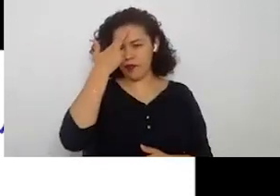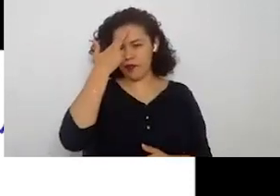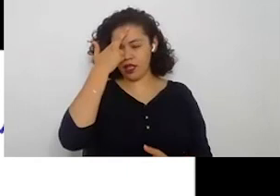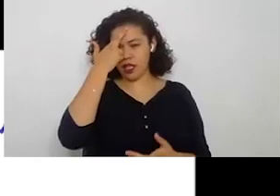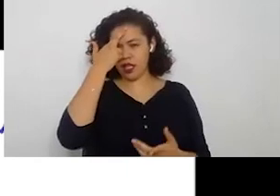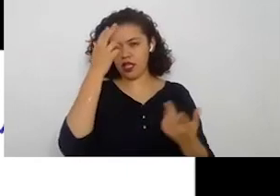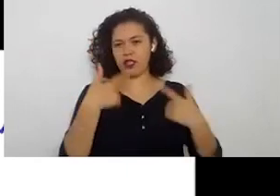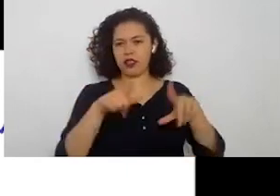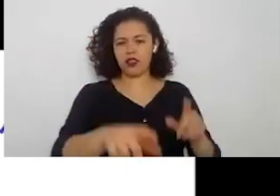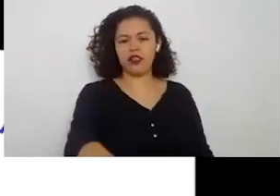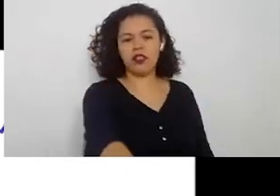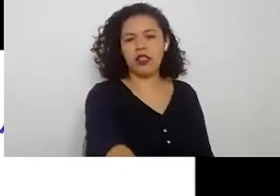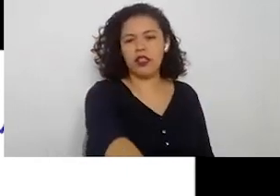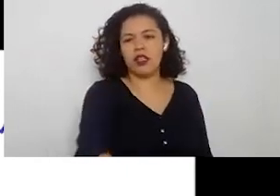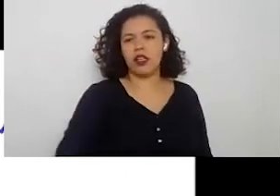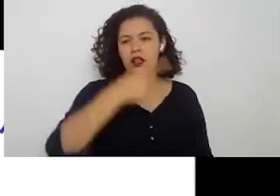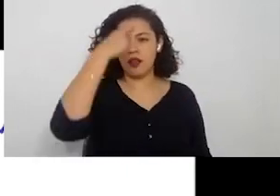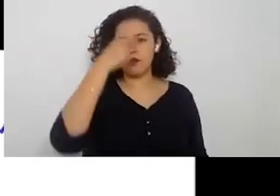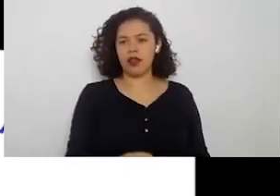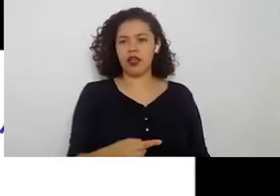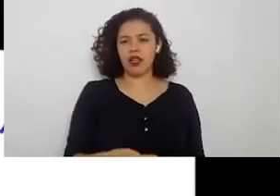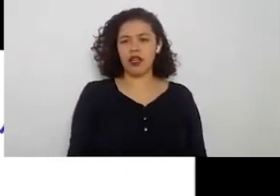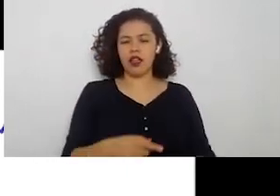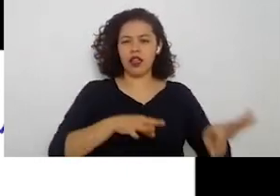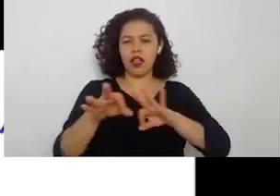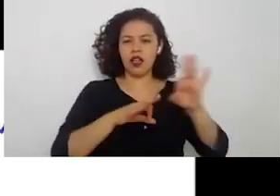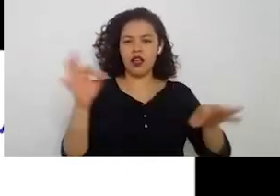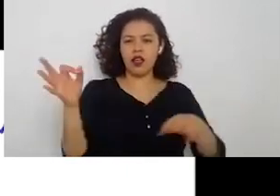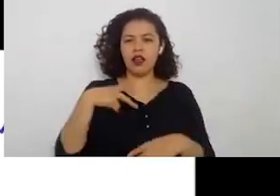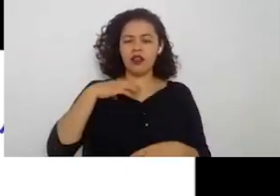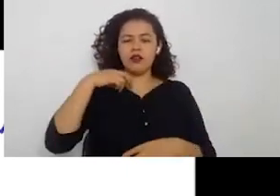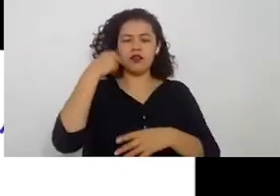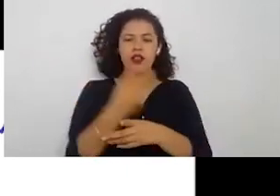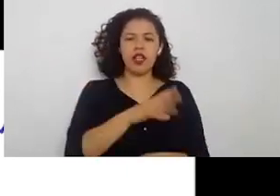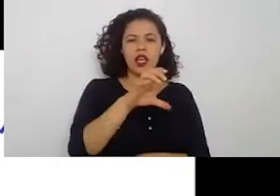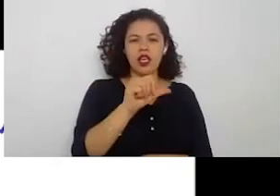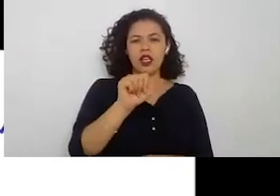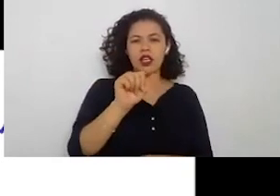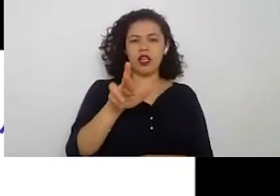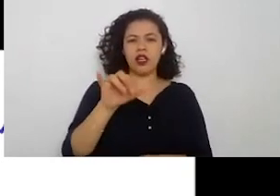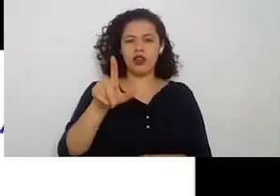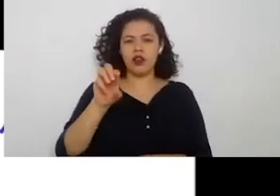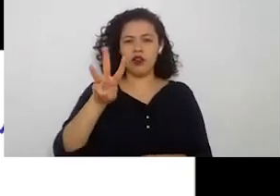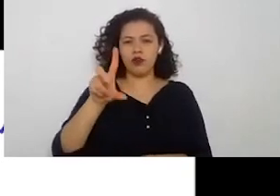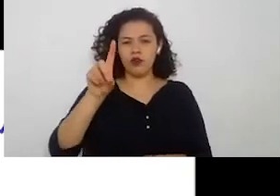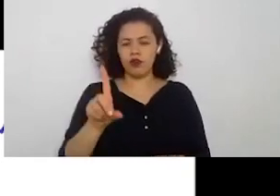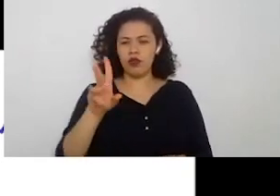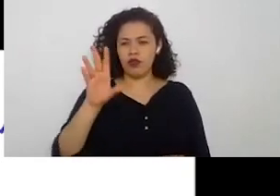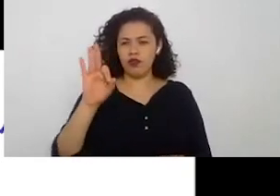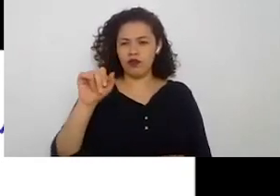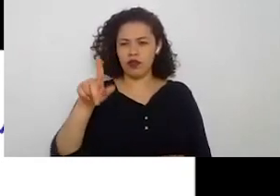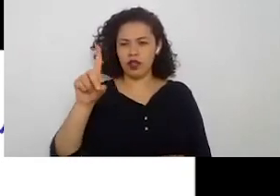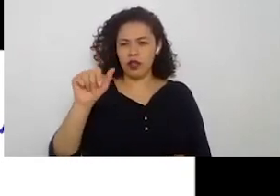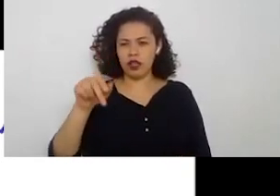de trabajo voluntario, de plataformas de crowdfunding que nos permiten apoyar todo este proceso.